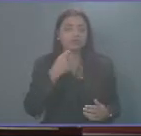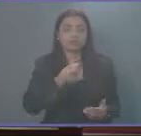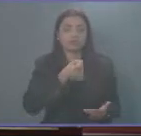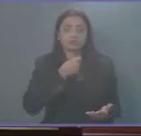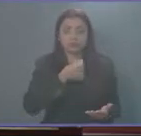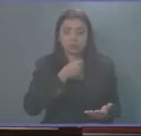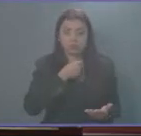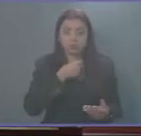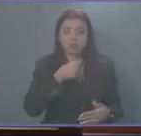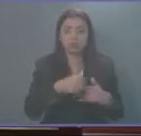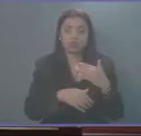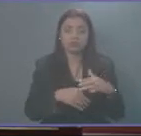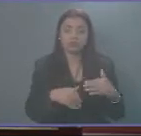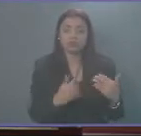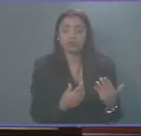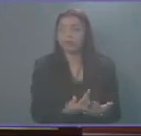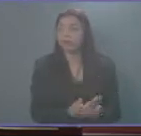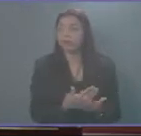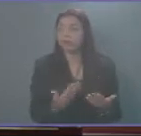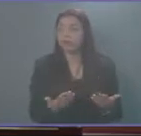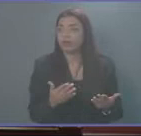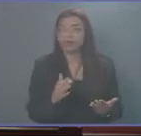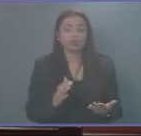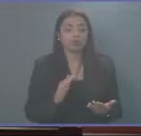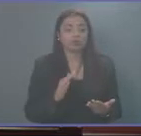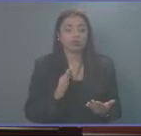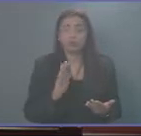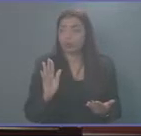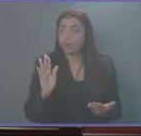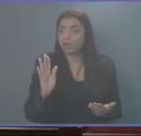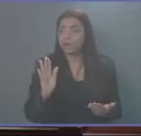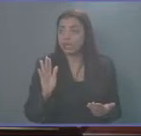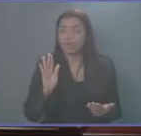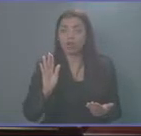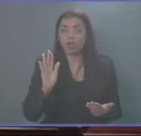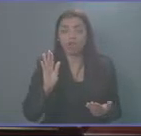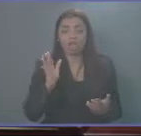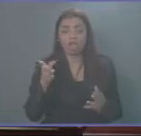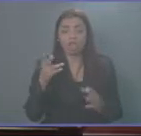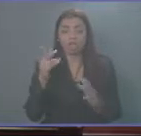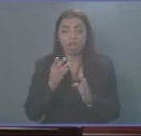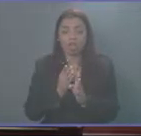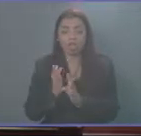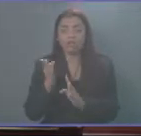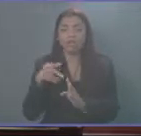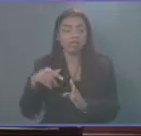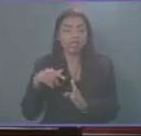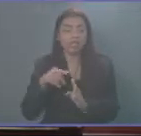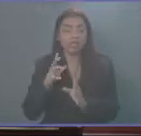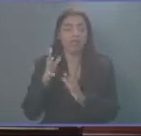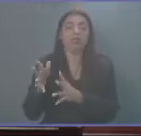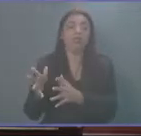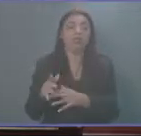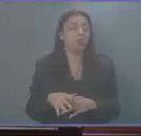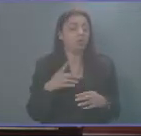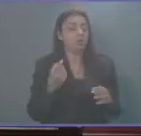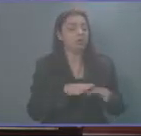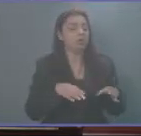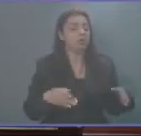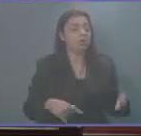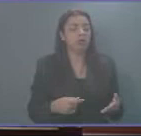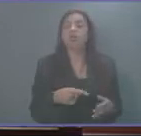de campo, que nunca ha abandonado el campo, de los que se han jugado